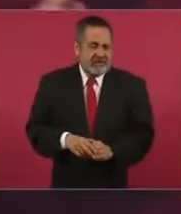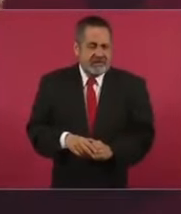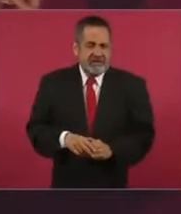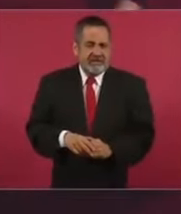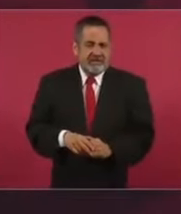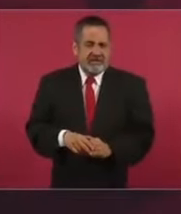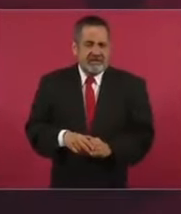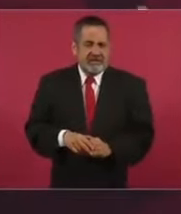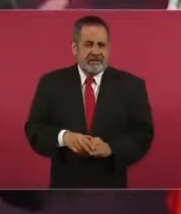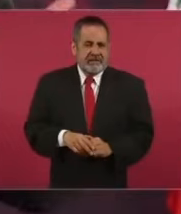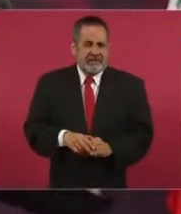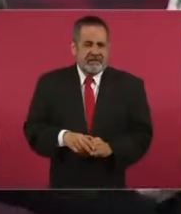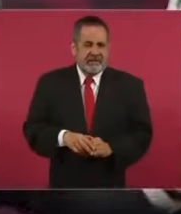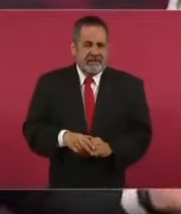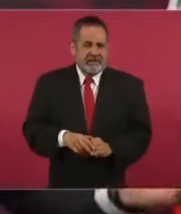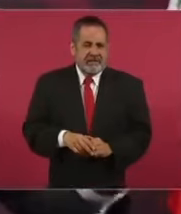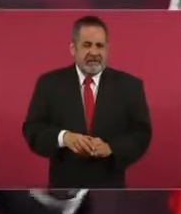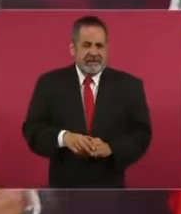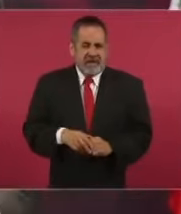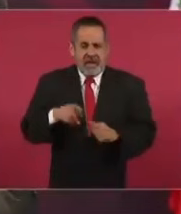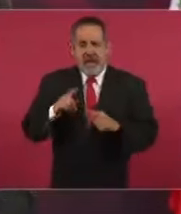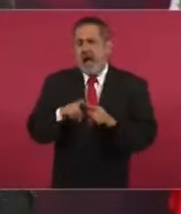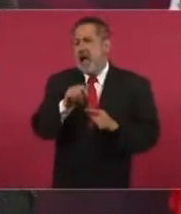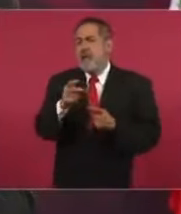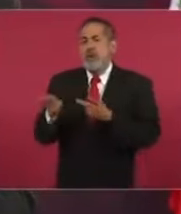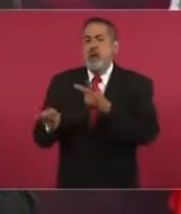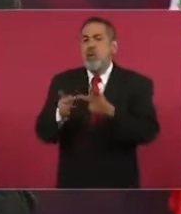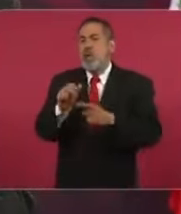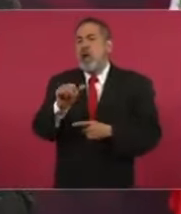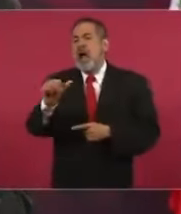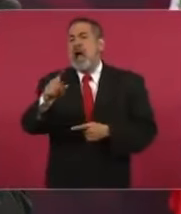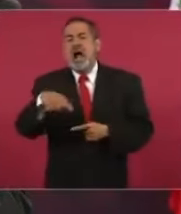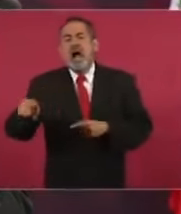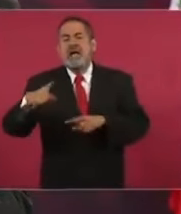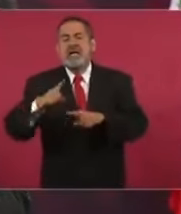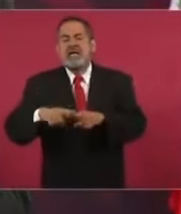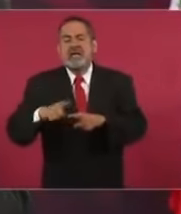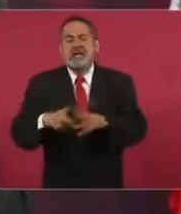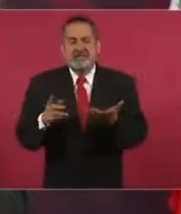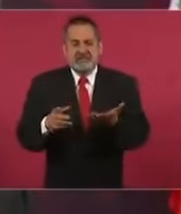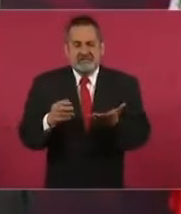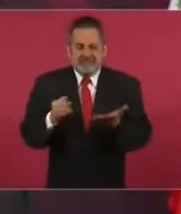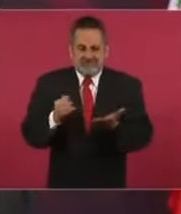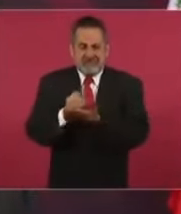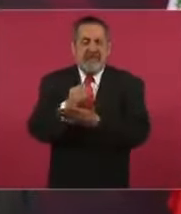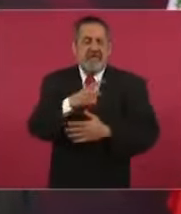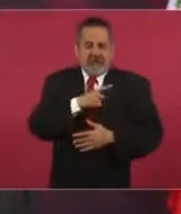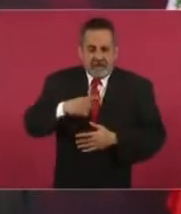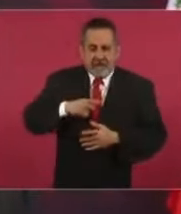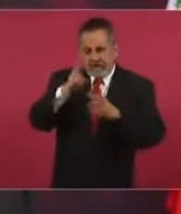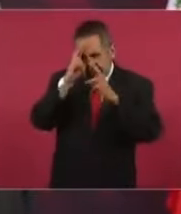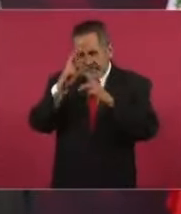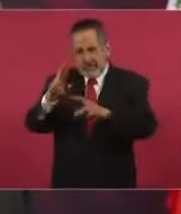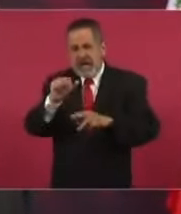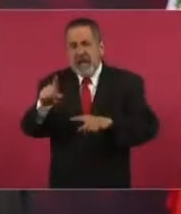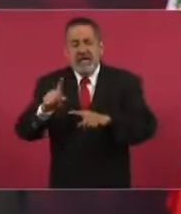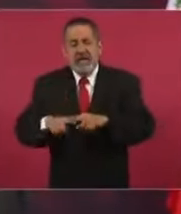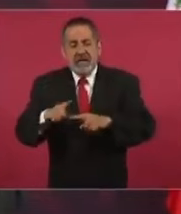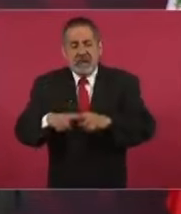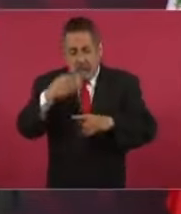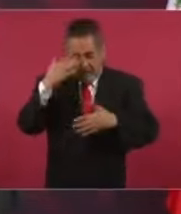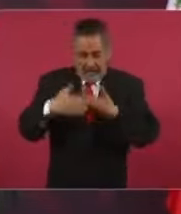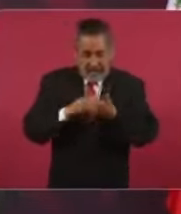los que son tomados en cuenta? ¿O quiénes deben ser tomados en cuenta en un proceso